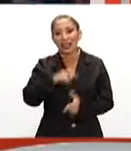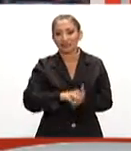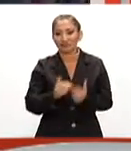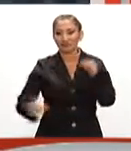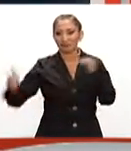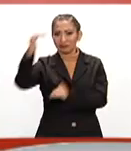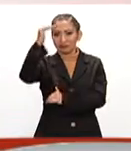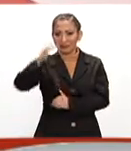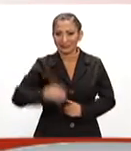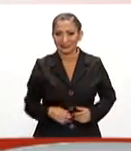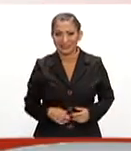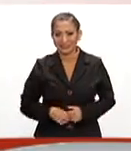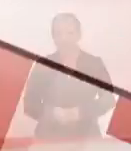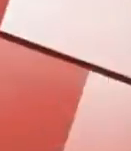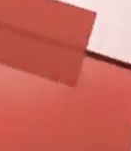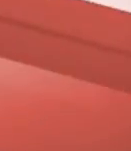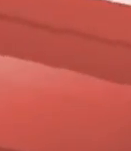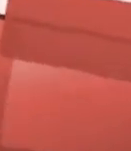mayores.